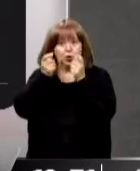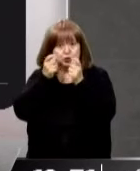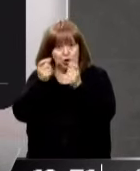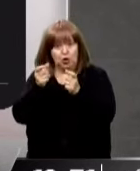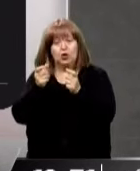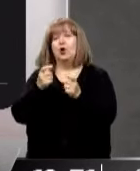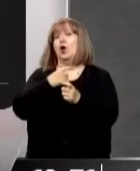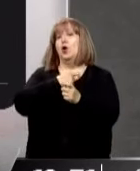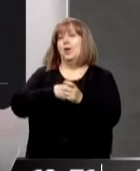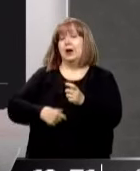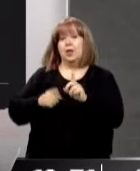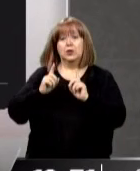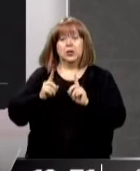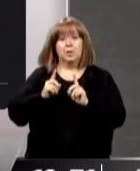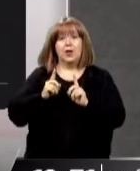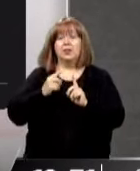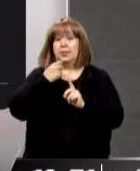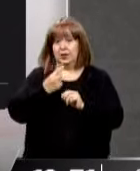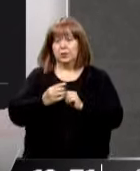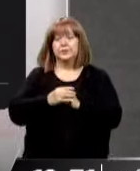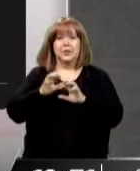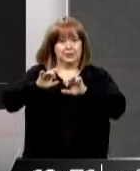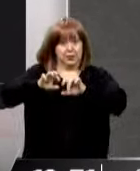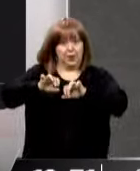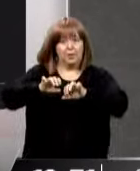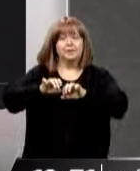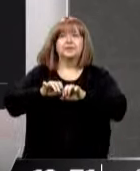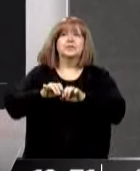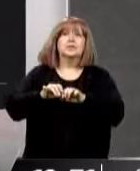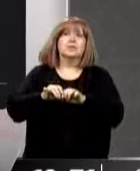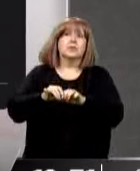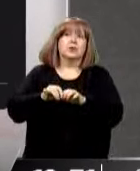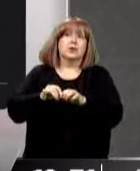El gobernador, además, fue un poco más allá al plantear de que